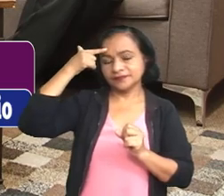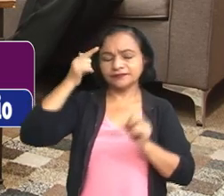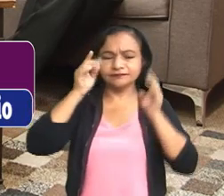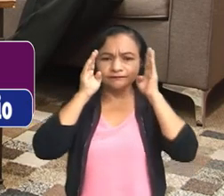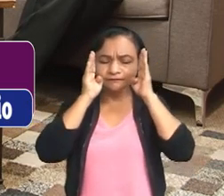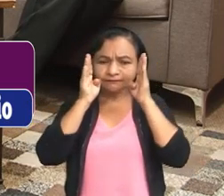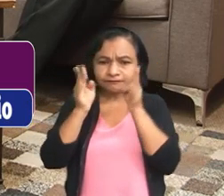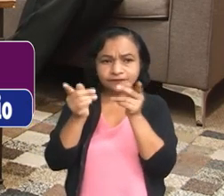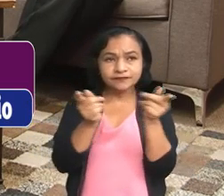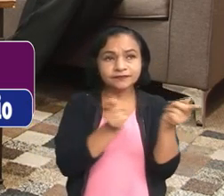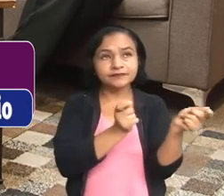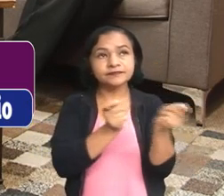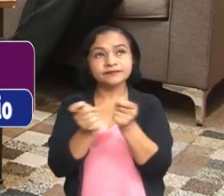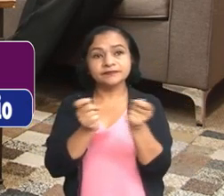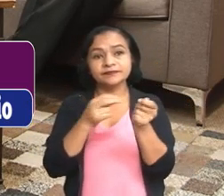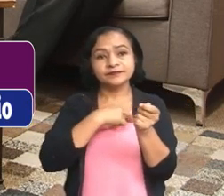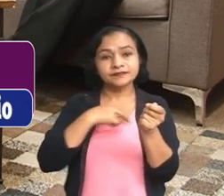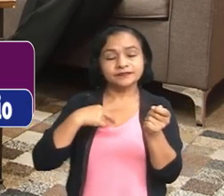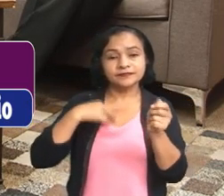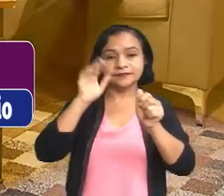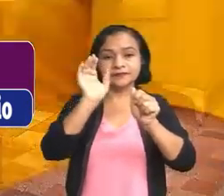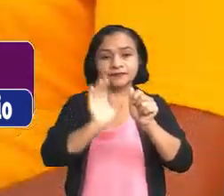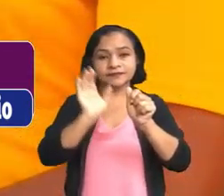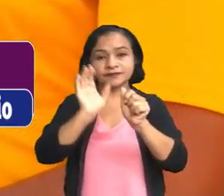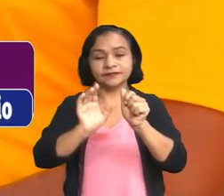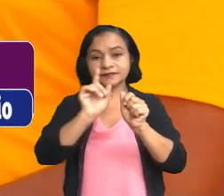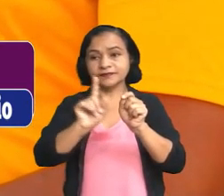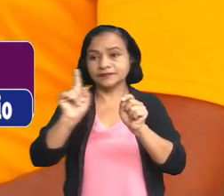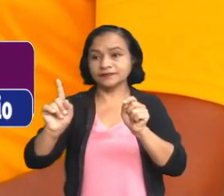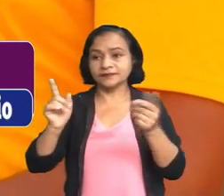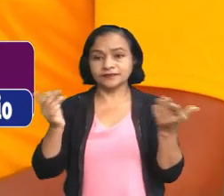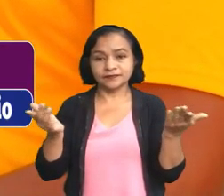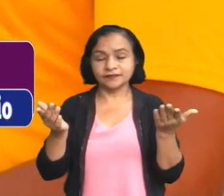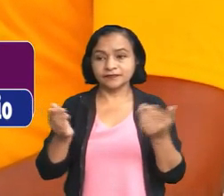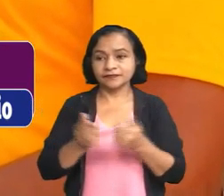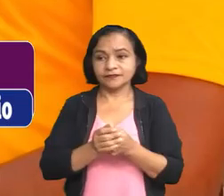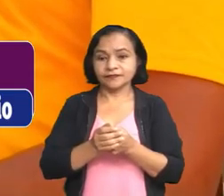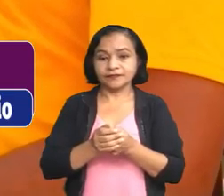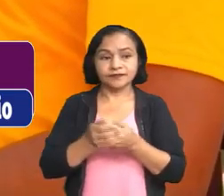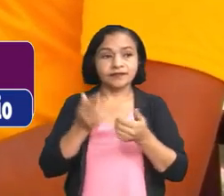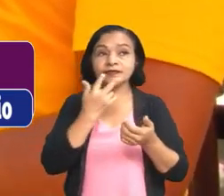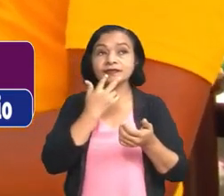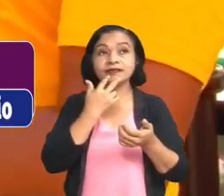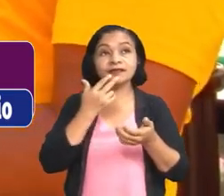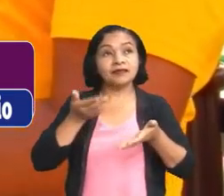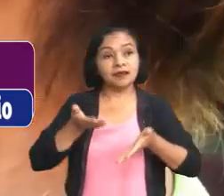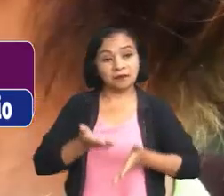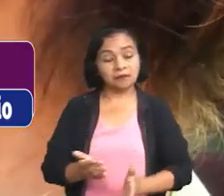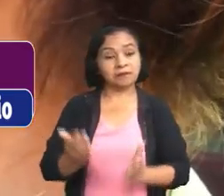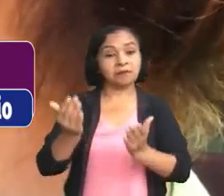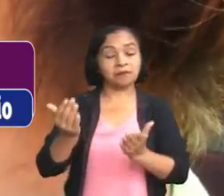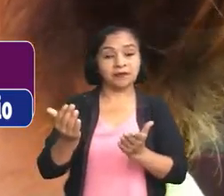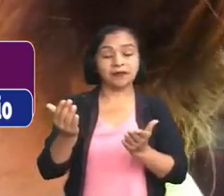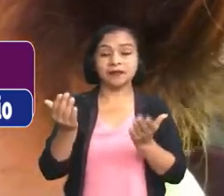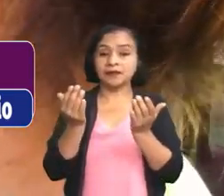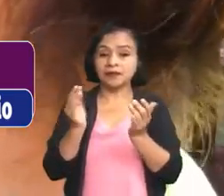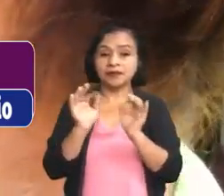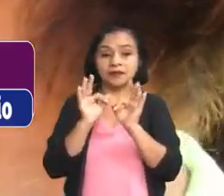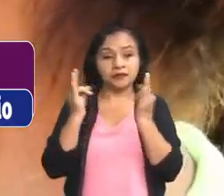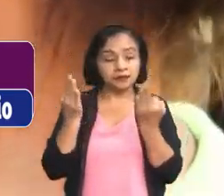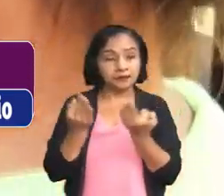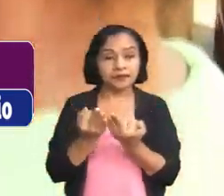pendiente del quehacer de cada uno, inclusive ni siquiera has nacido y está pendiente de vos, okay. Está preocupado por vos,